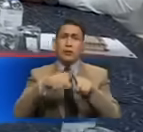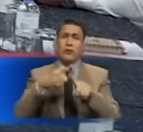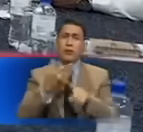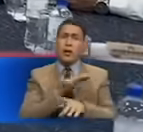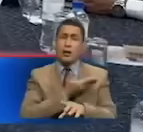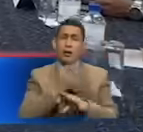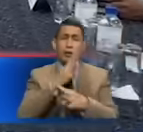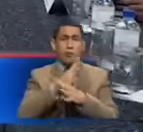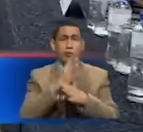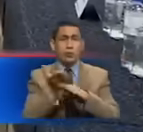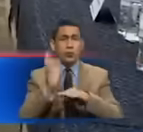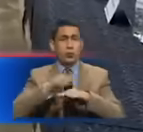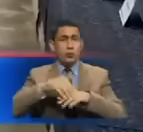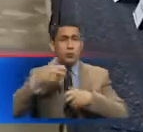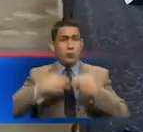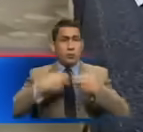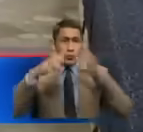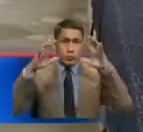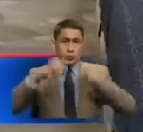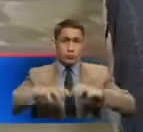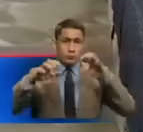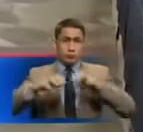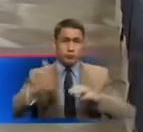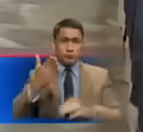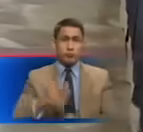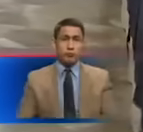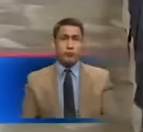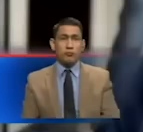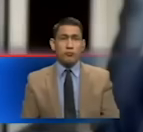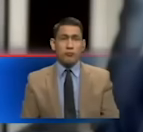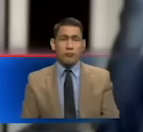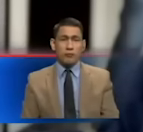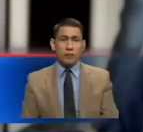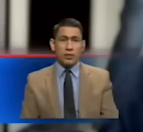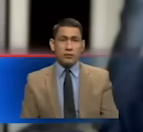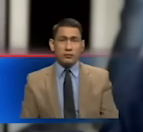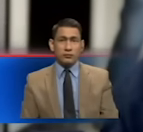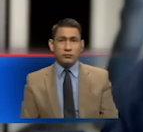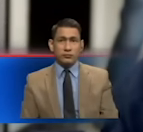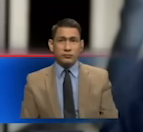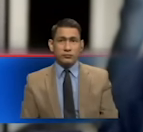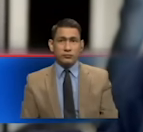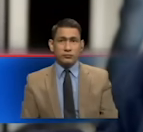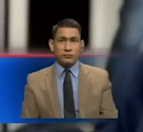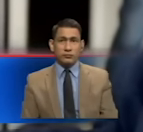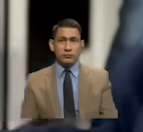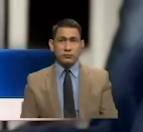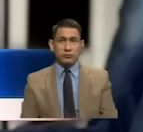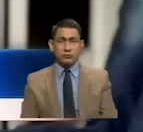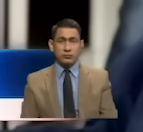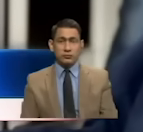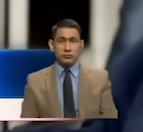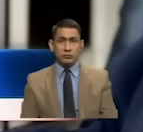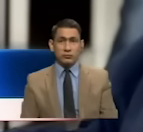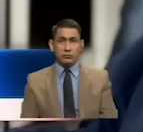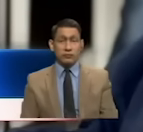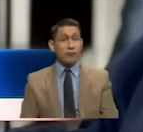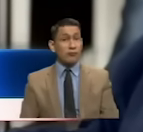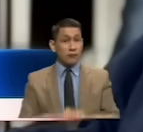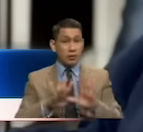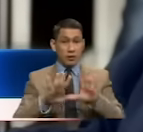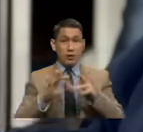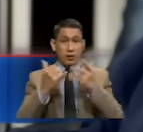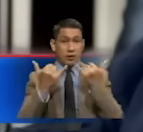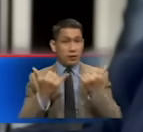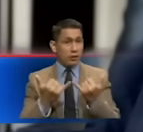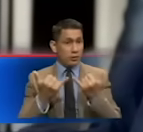generación de recursos para mitigar el impacto de las lluvias. Máquinas, por lo menos alquilar máquinas, ya que también la prefectura tiene un